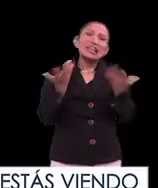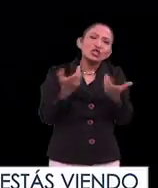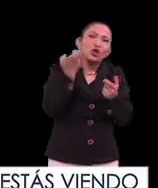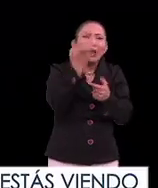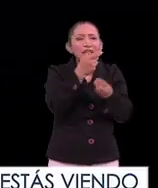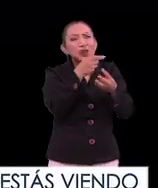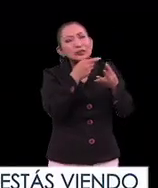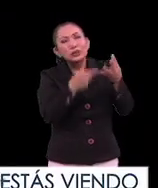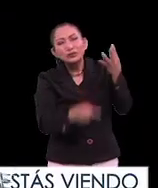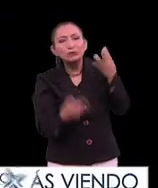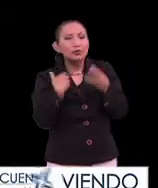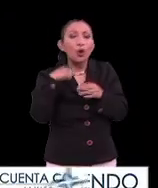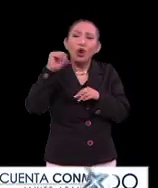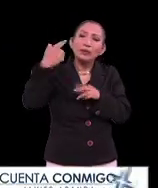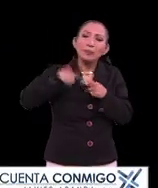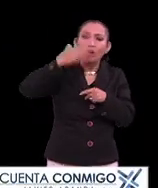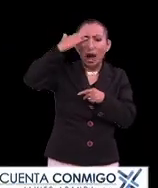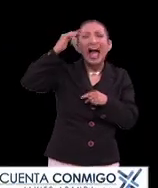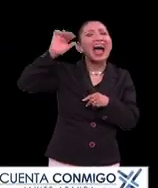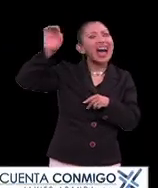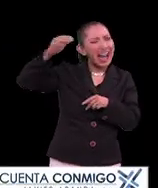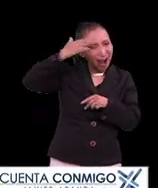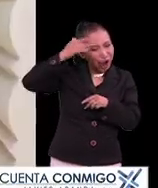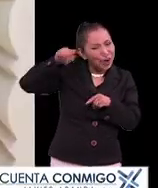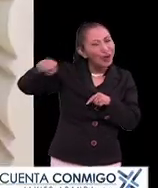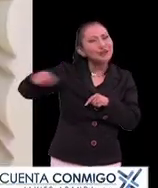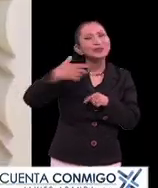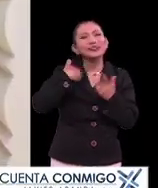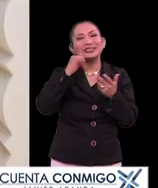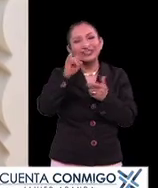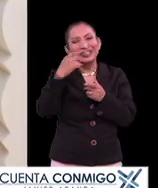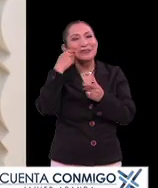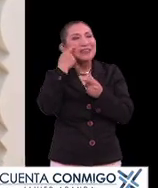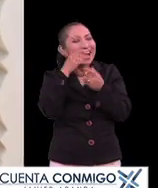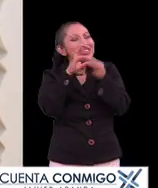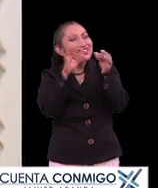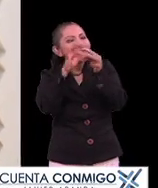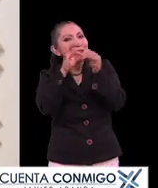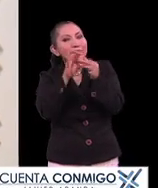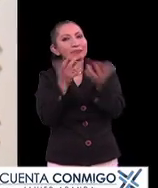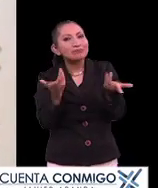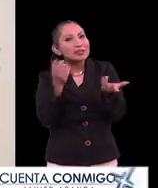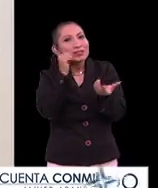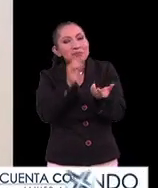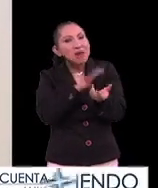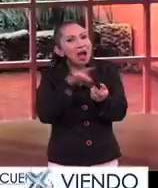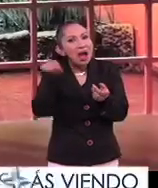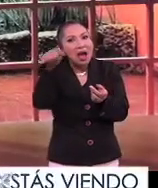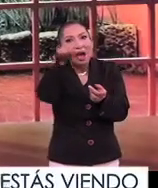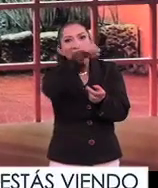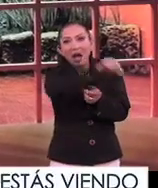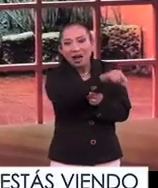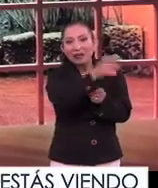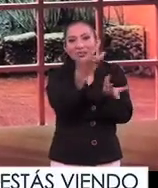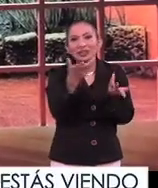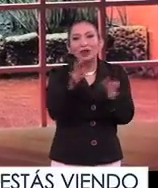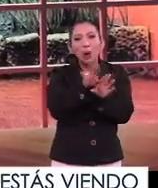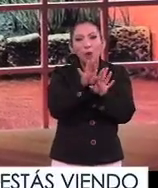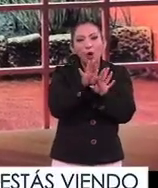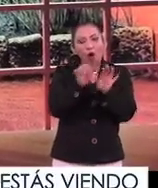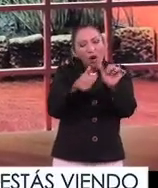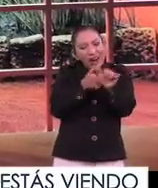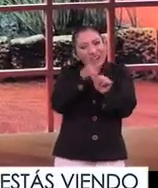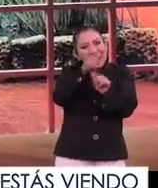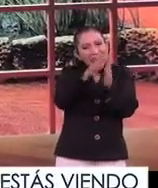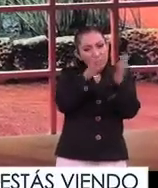aquí, y alguien que lo conoció. Siempre hay una serie de cosas, digamos, detrás de cámaras